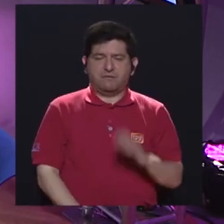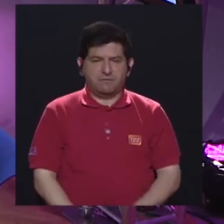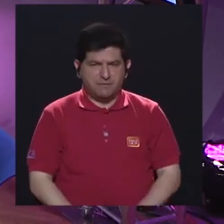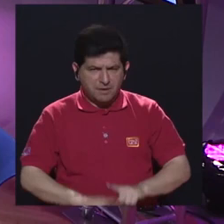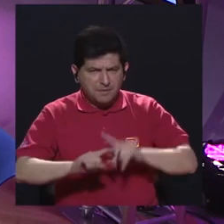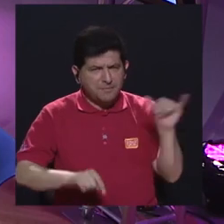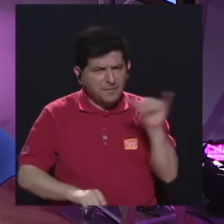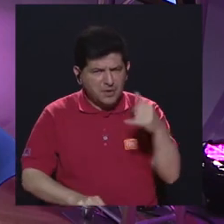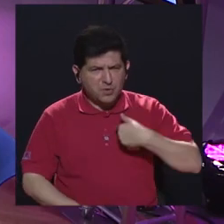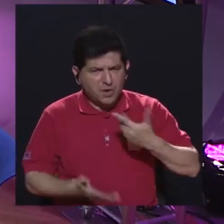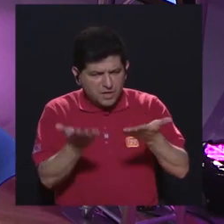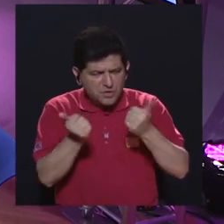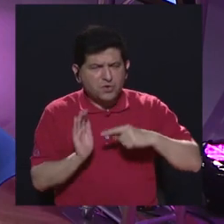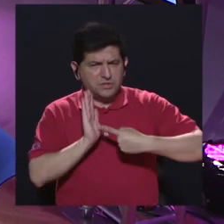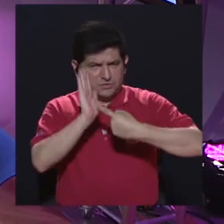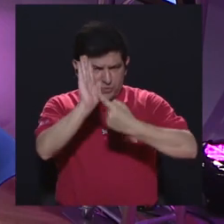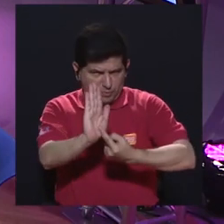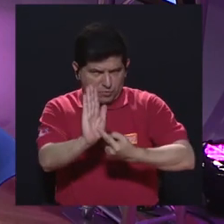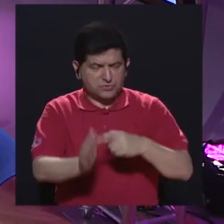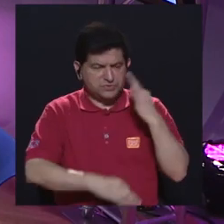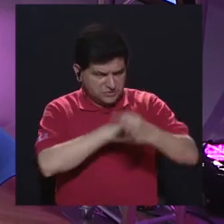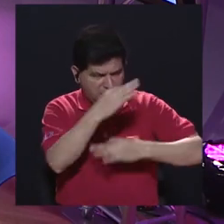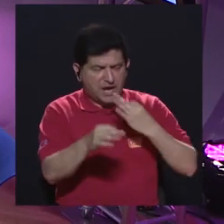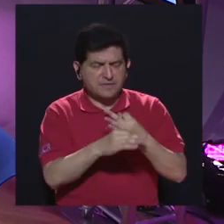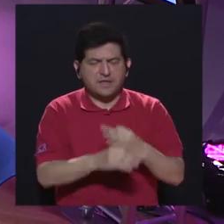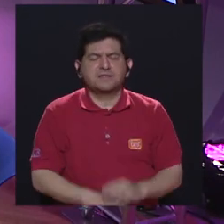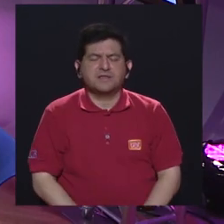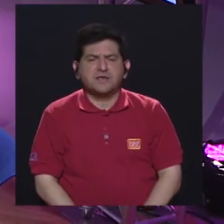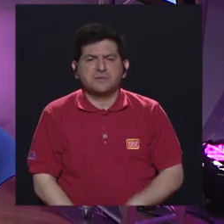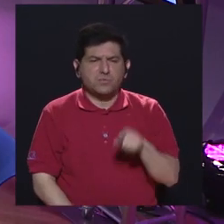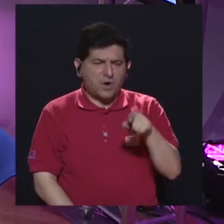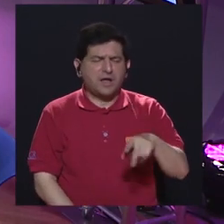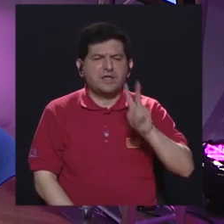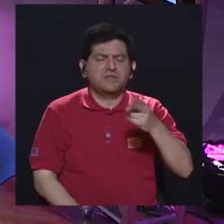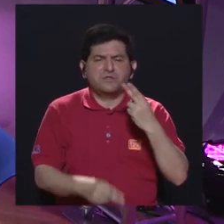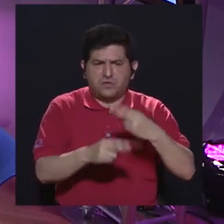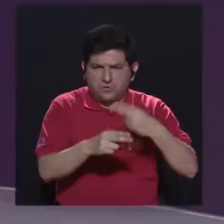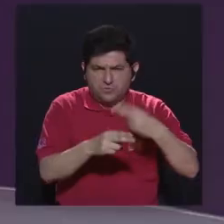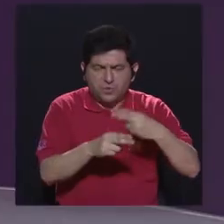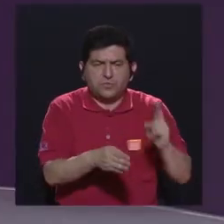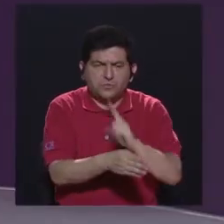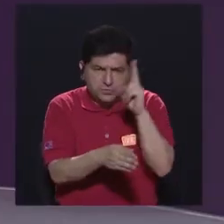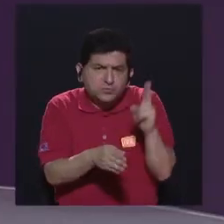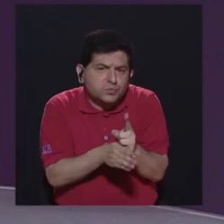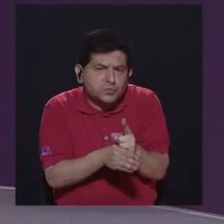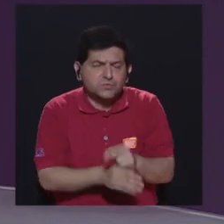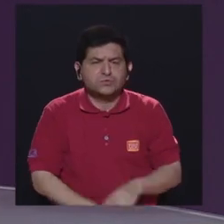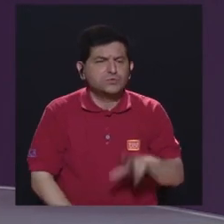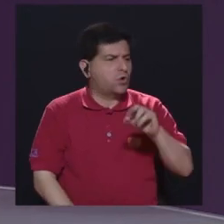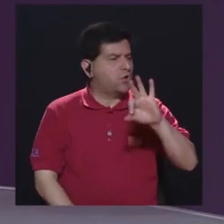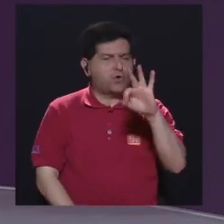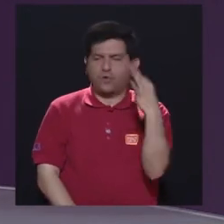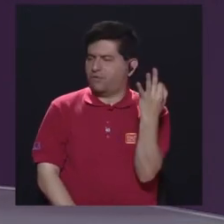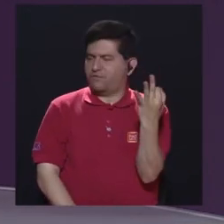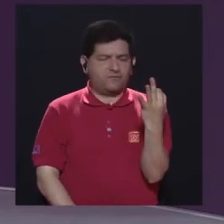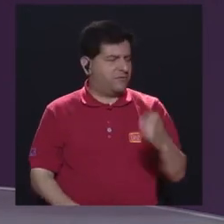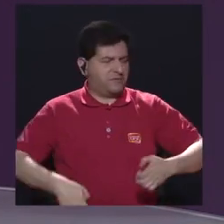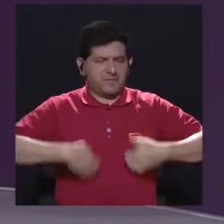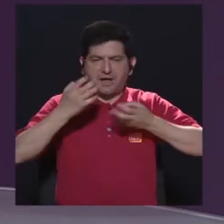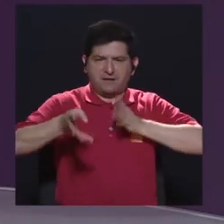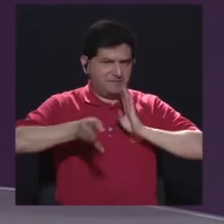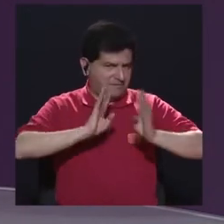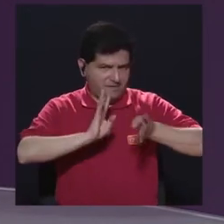lo que también me gustaría resaltar de ese tipo de binomios y el cuestionamiento de ese tipo de binomios es que no hay una forma de cómo